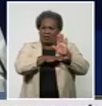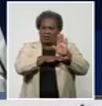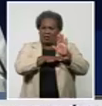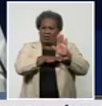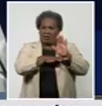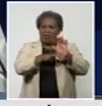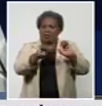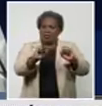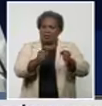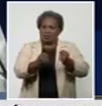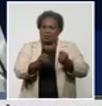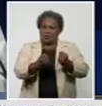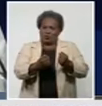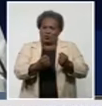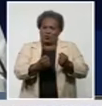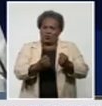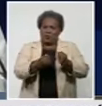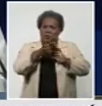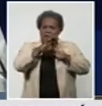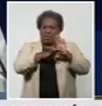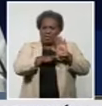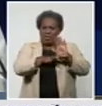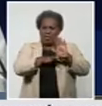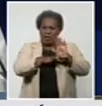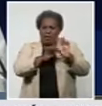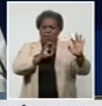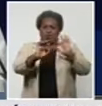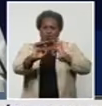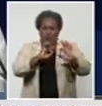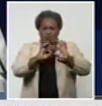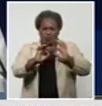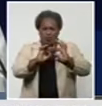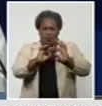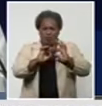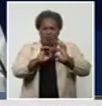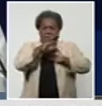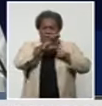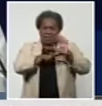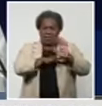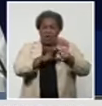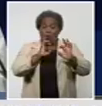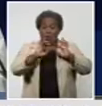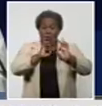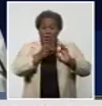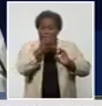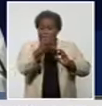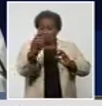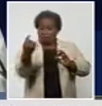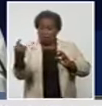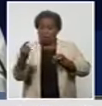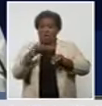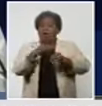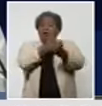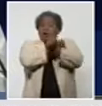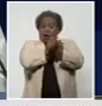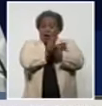restricción, las medidas de protección, las medidas de cuidarse, porque el riesgo es muy